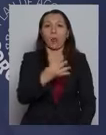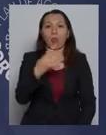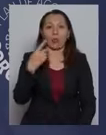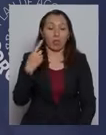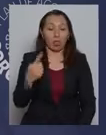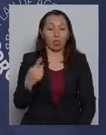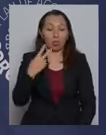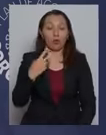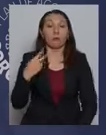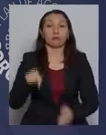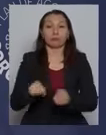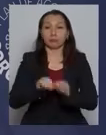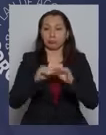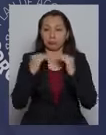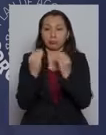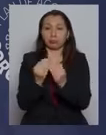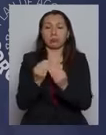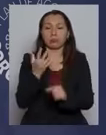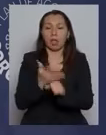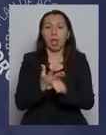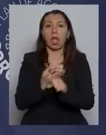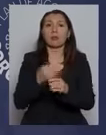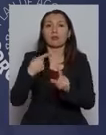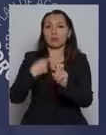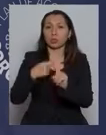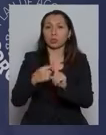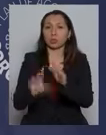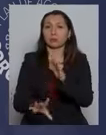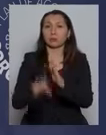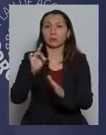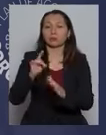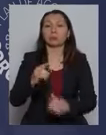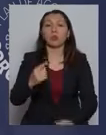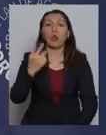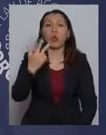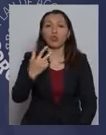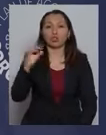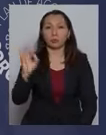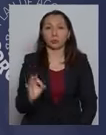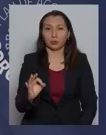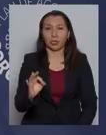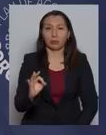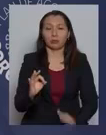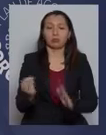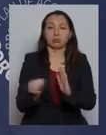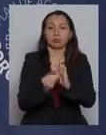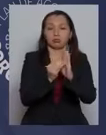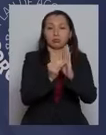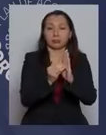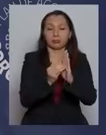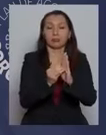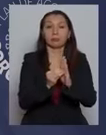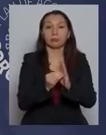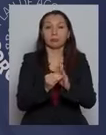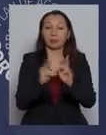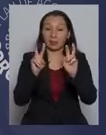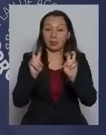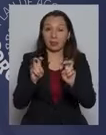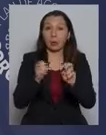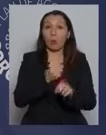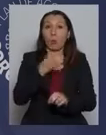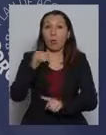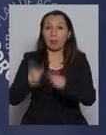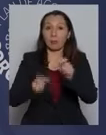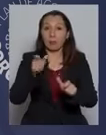35.142, con lo cual tenemos una tasa de positividad de un 8%. En cuanto a la cantidad